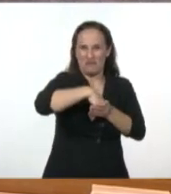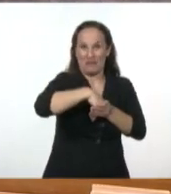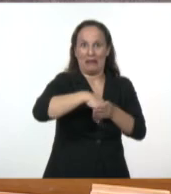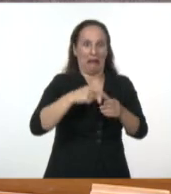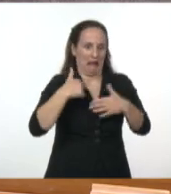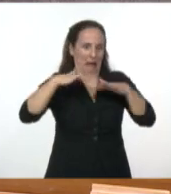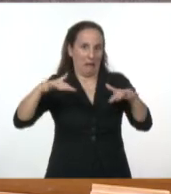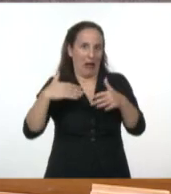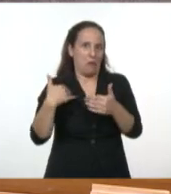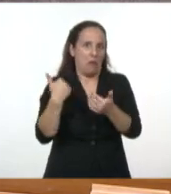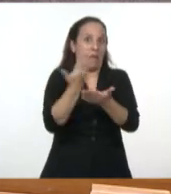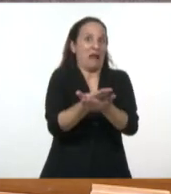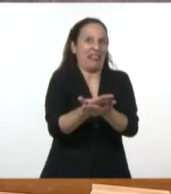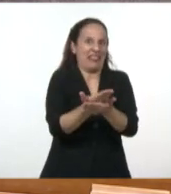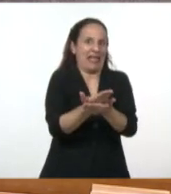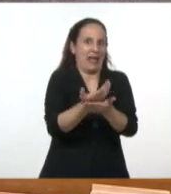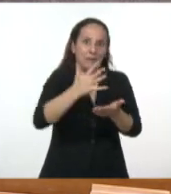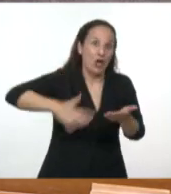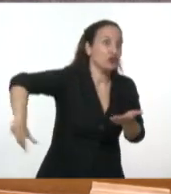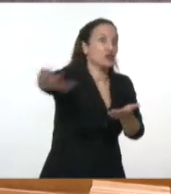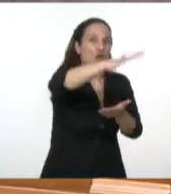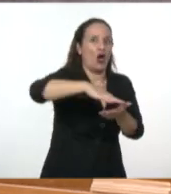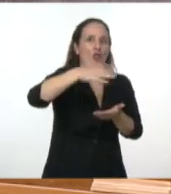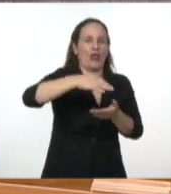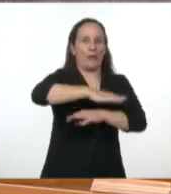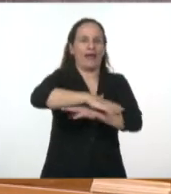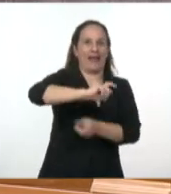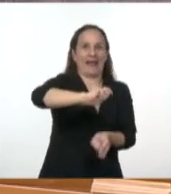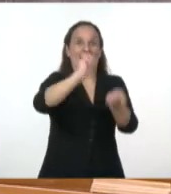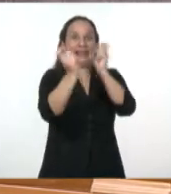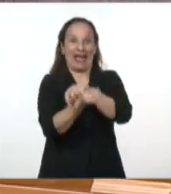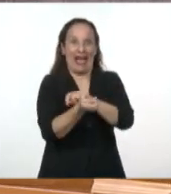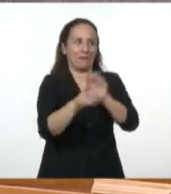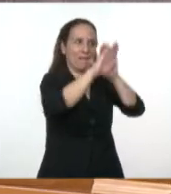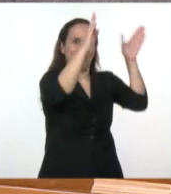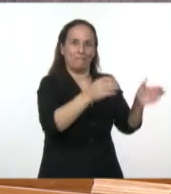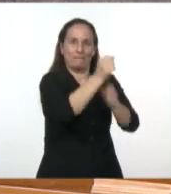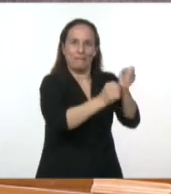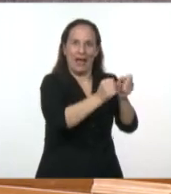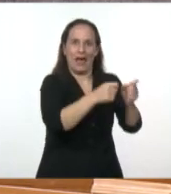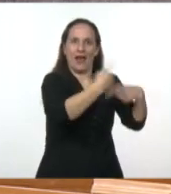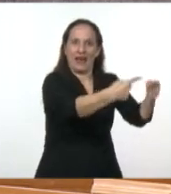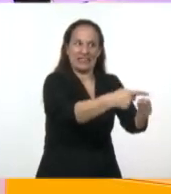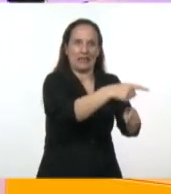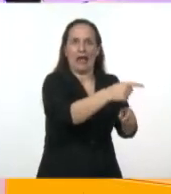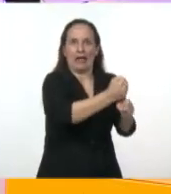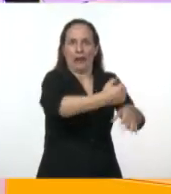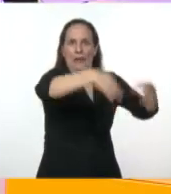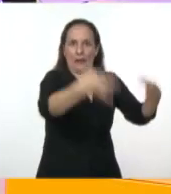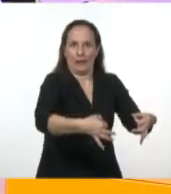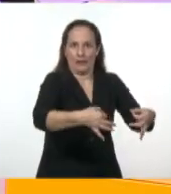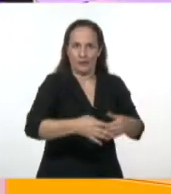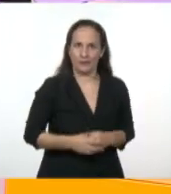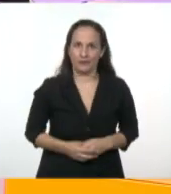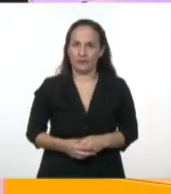chicos, tendrían que cambiar sus actitudes para que la planta de reciclaje vuelva a estar en condiciones. Bien, buenísimo. Bueno,